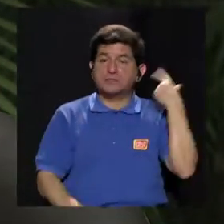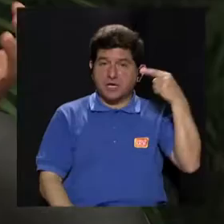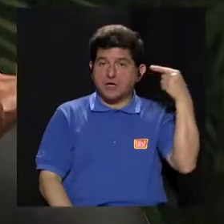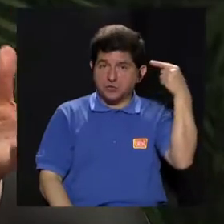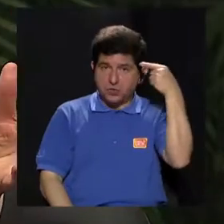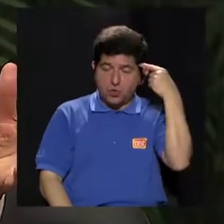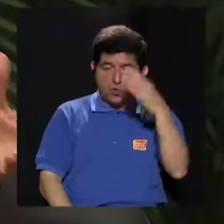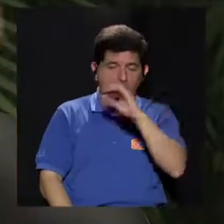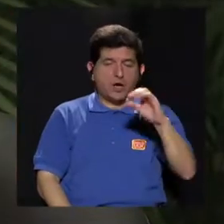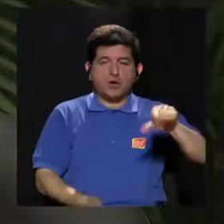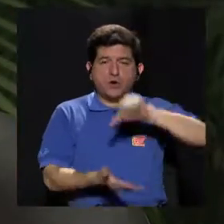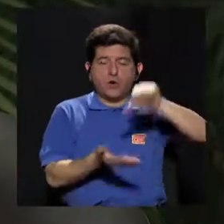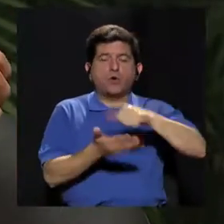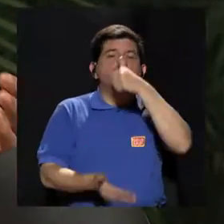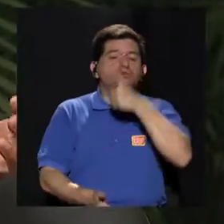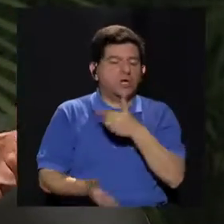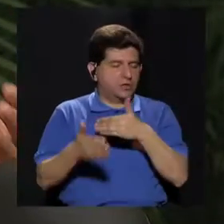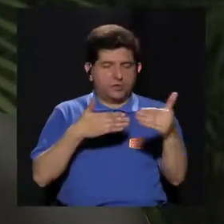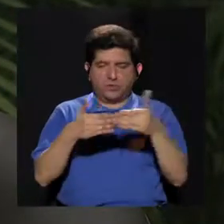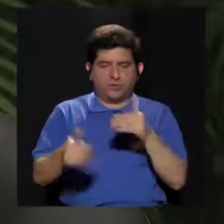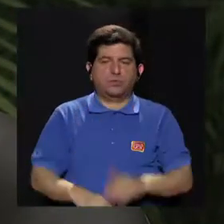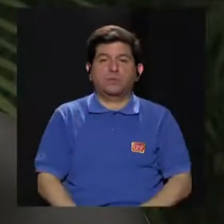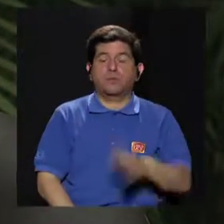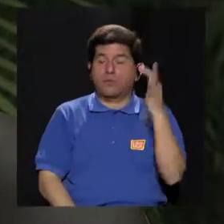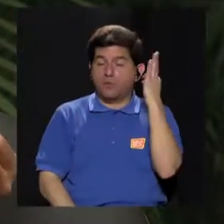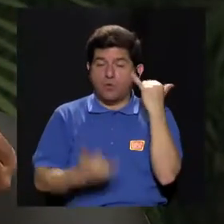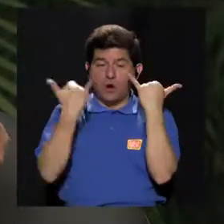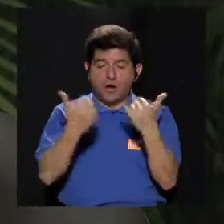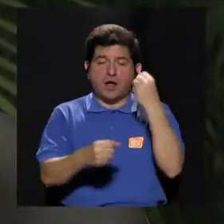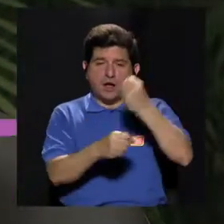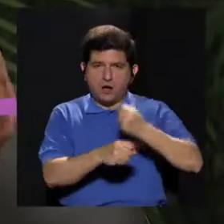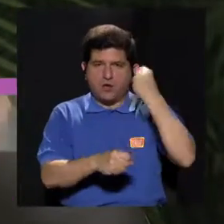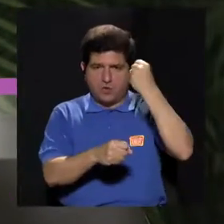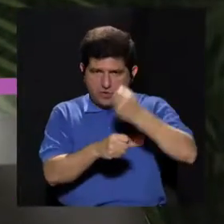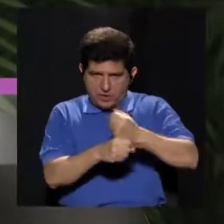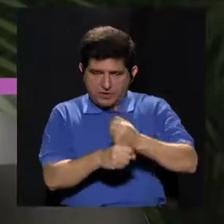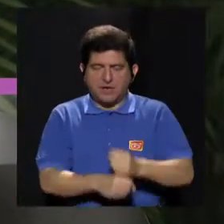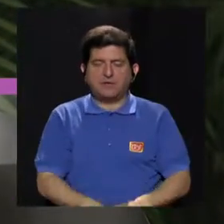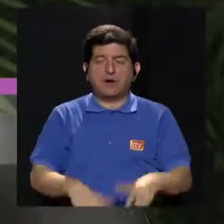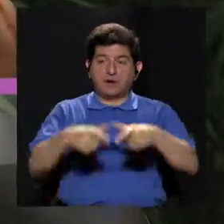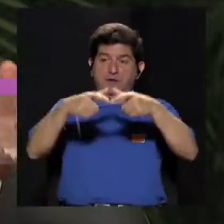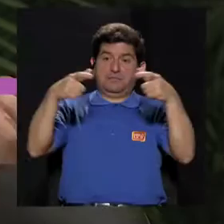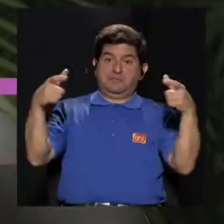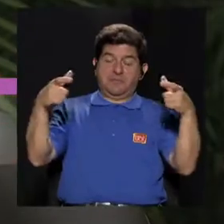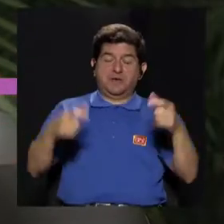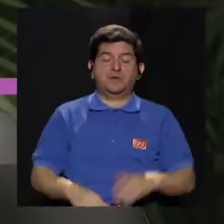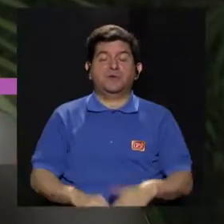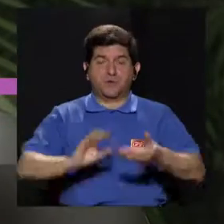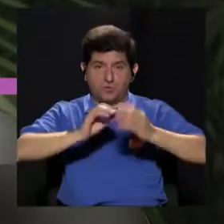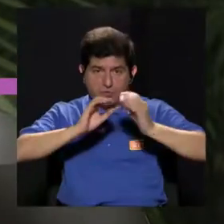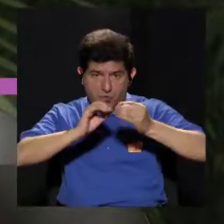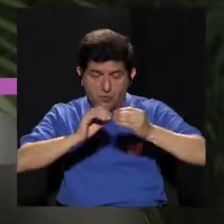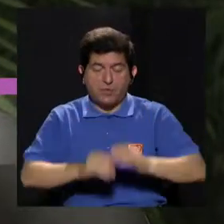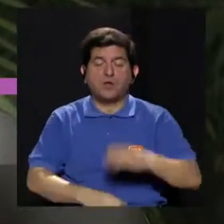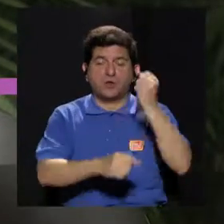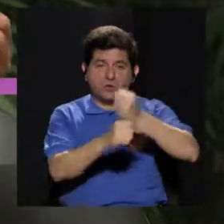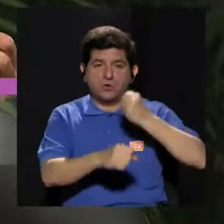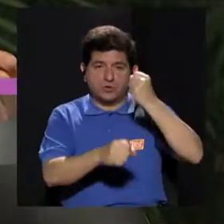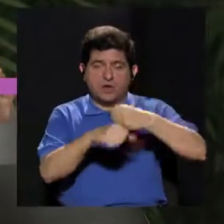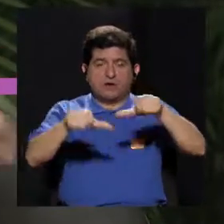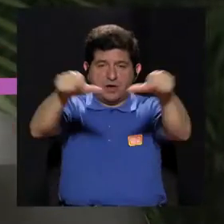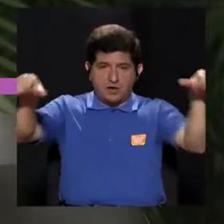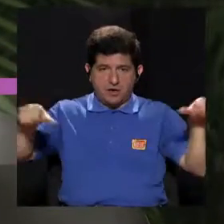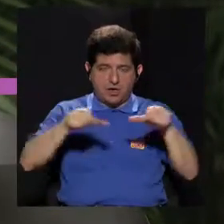ya sean gubernamentales o centros privados, como la mujer ha ingresado al mercado mayormente, en mayor número al